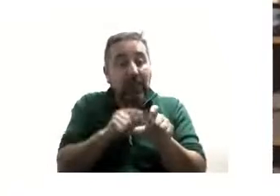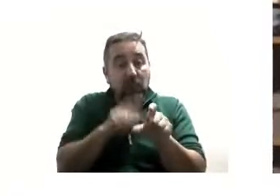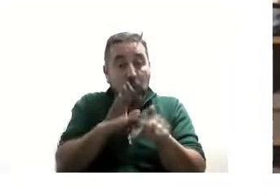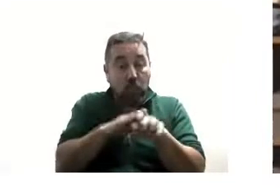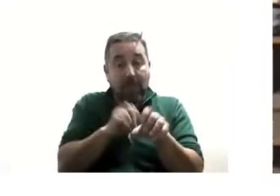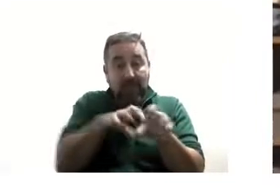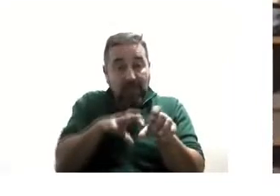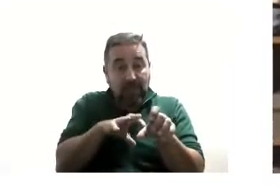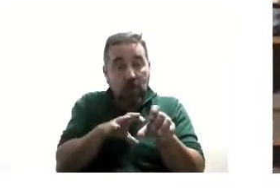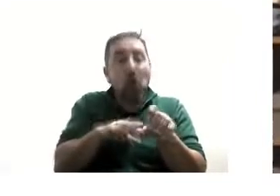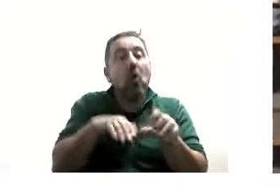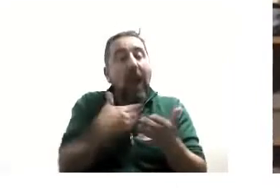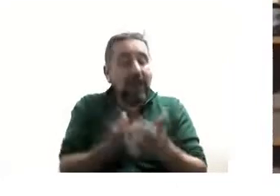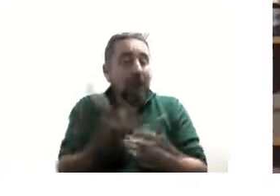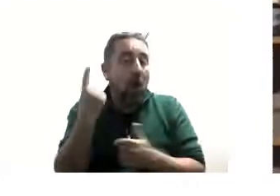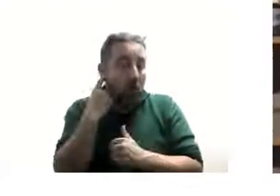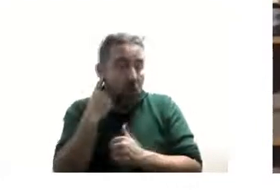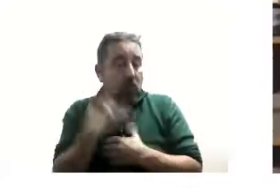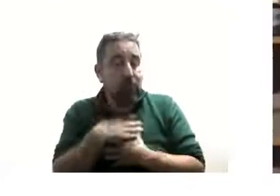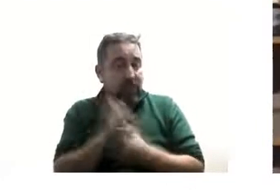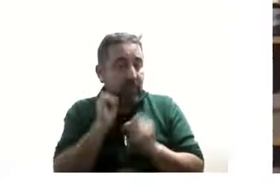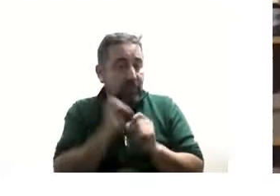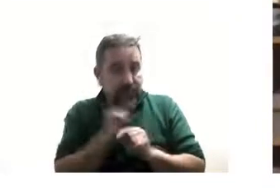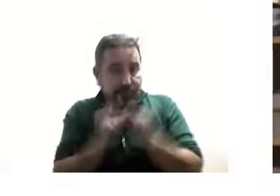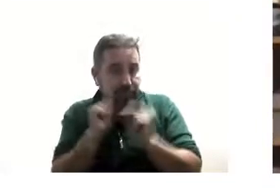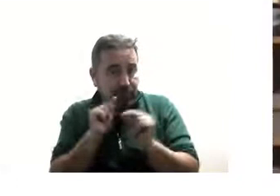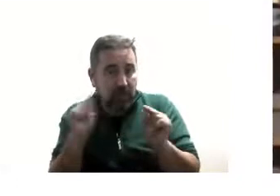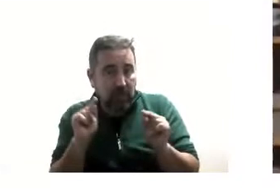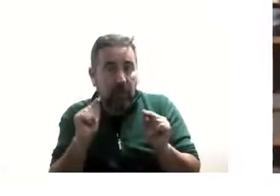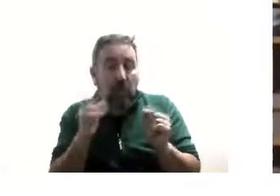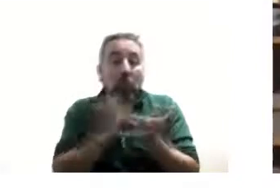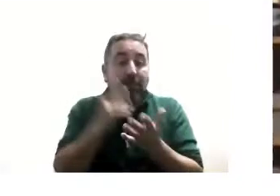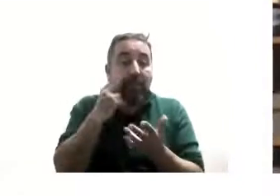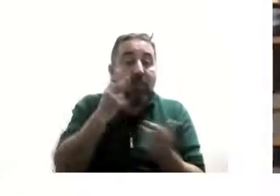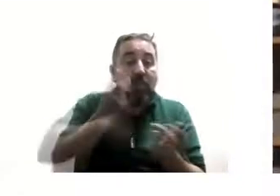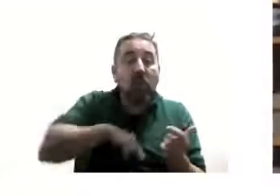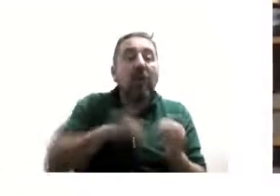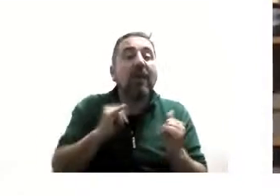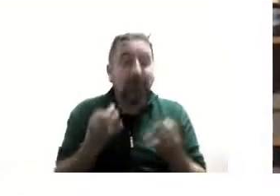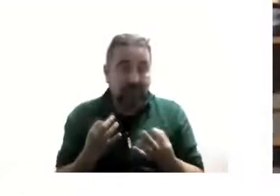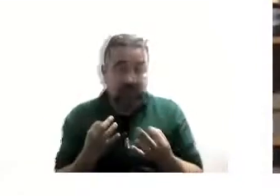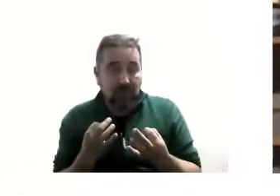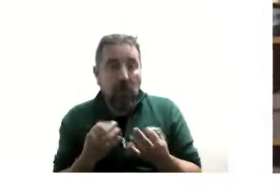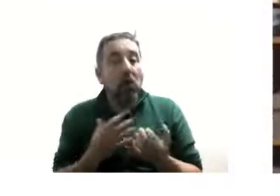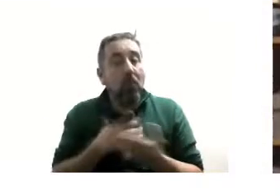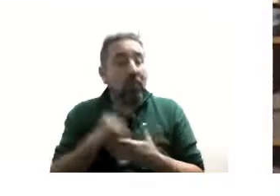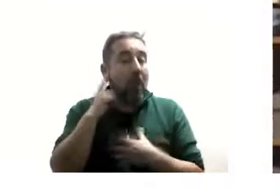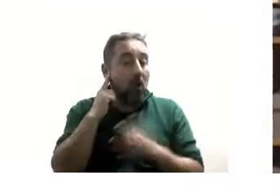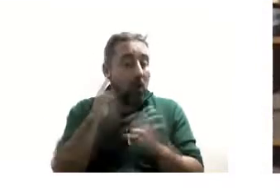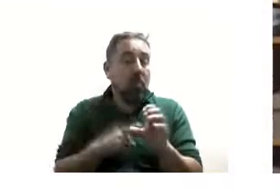pueden llegar al oído, y en este caso el miedo que siempre tenemos es que afecte al